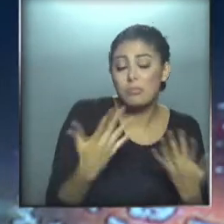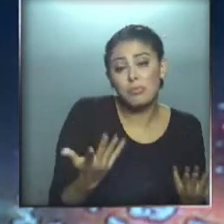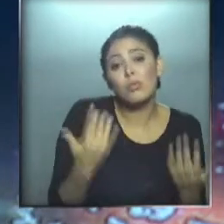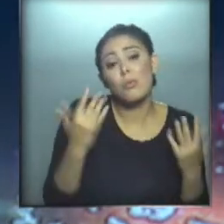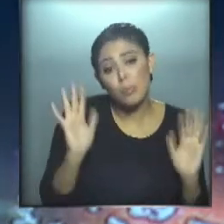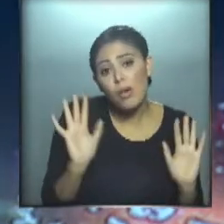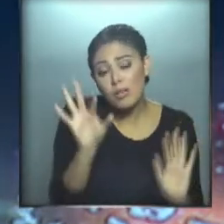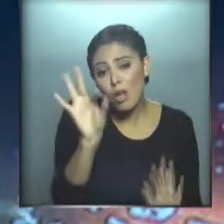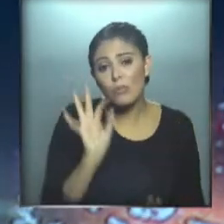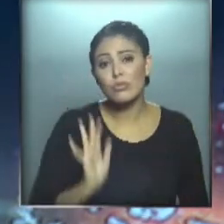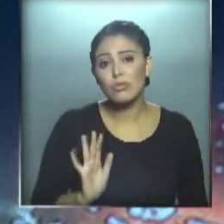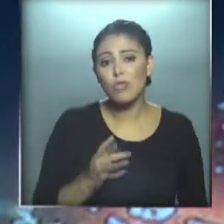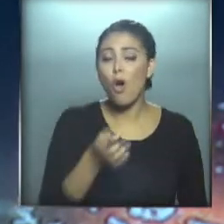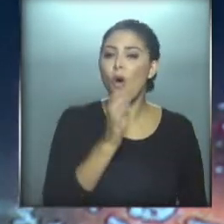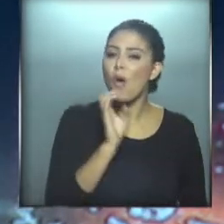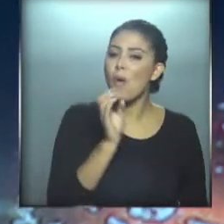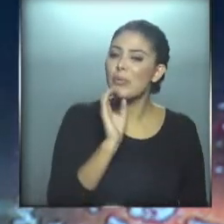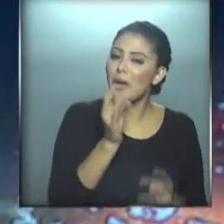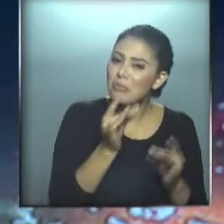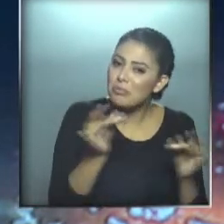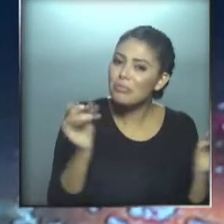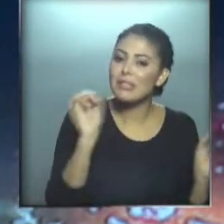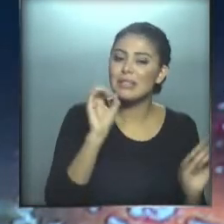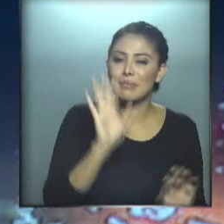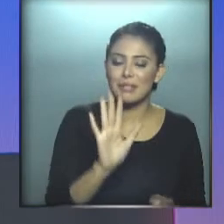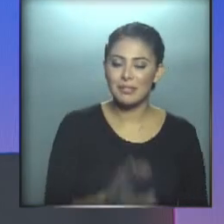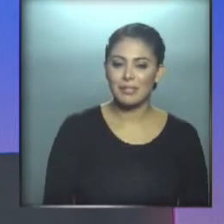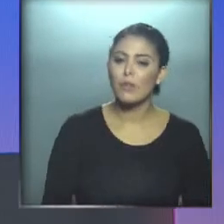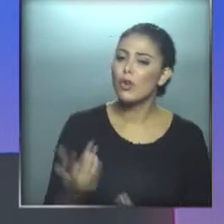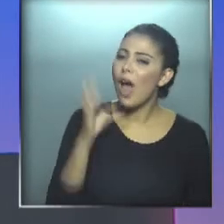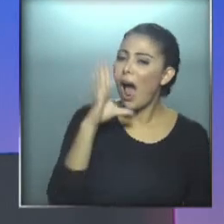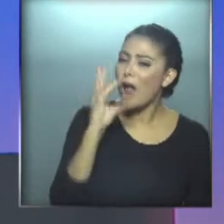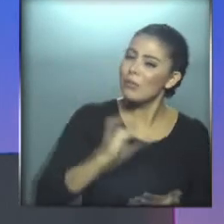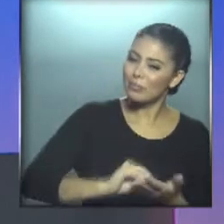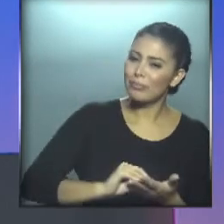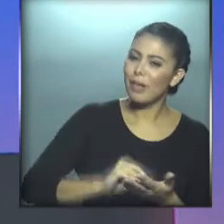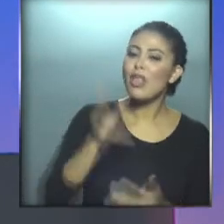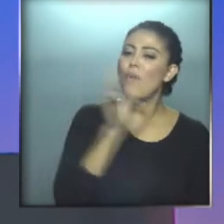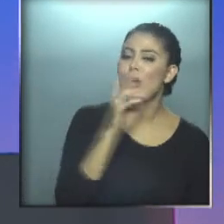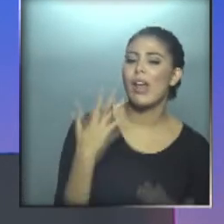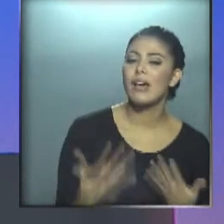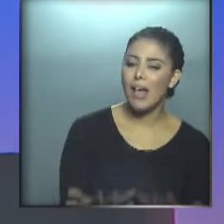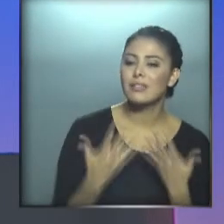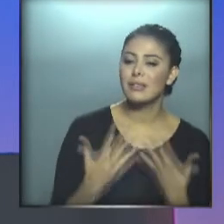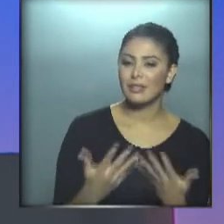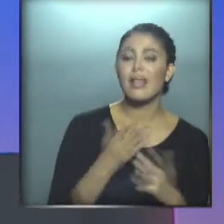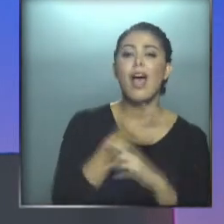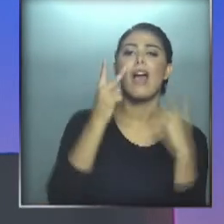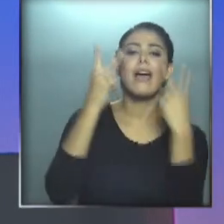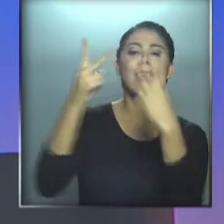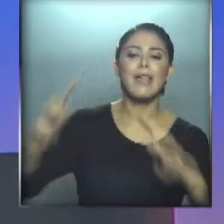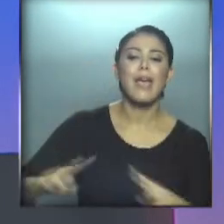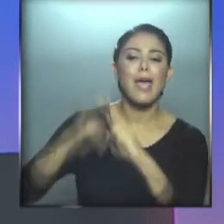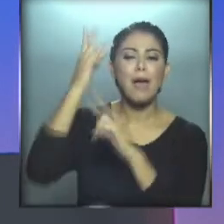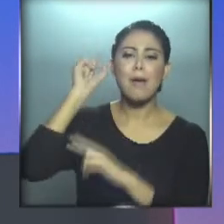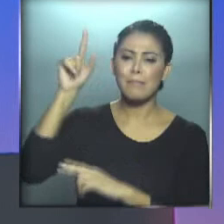qué no? Es una opción. Bueno. Un humor bien, bien livianito. Se llama Love Punch. Bueno, permítame agregar algo. Más allá de las mujeres cansadas, digo, irse a París para recuperarlo en